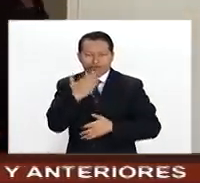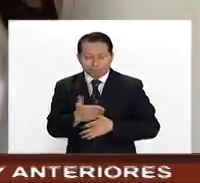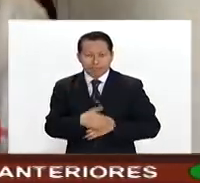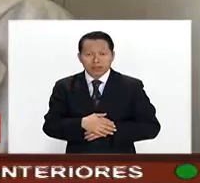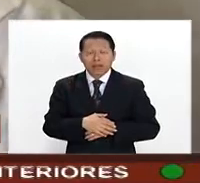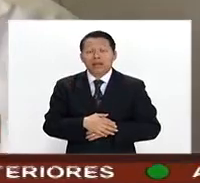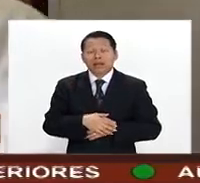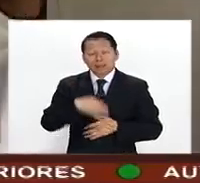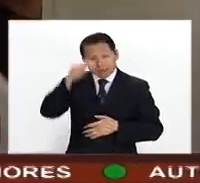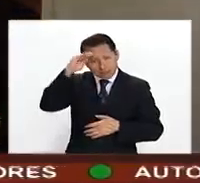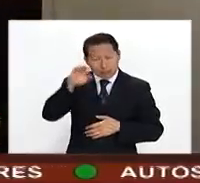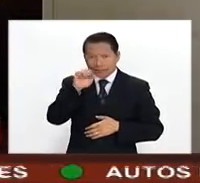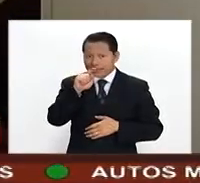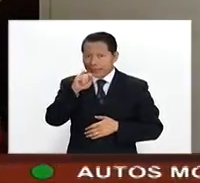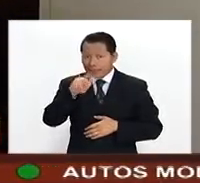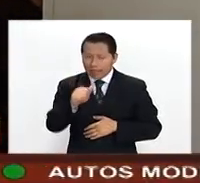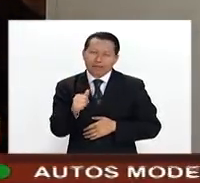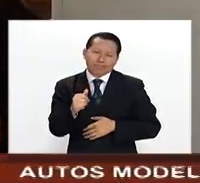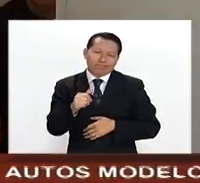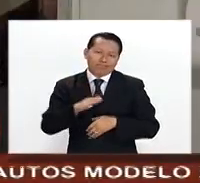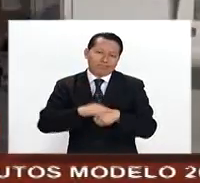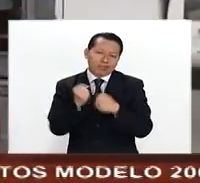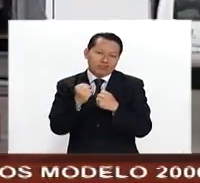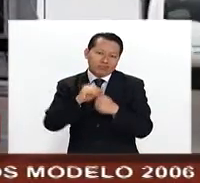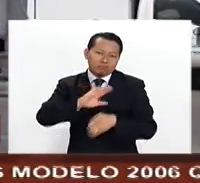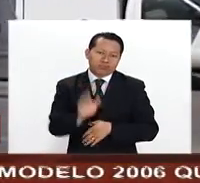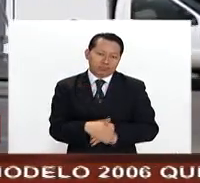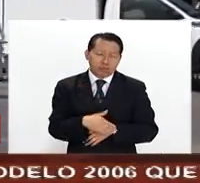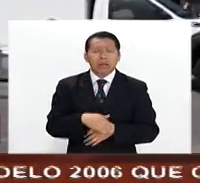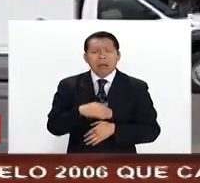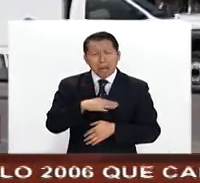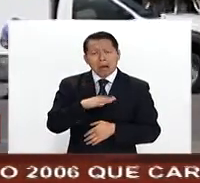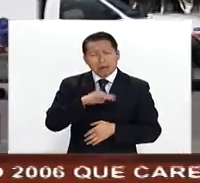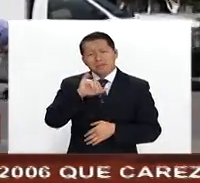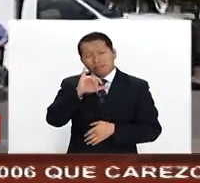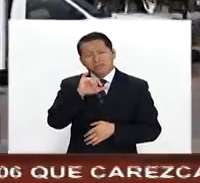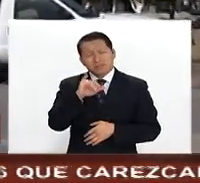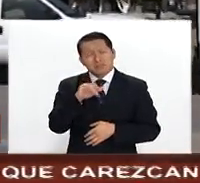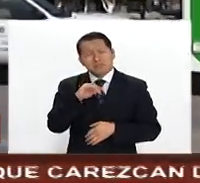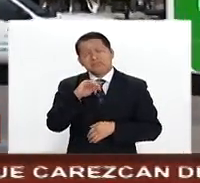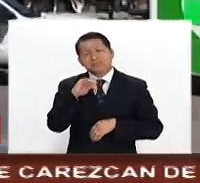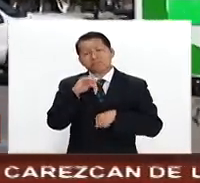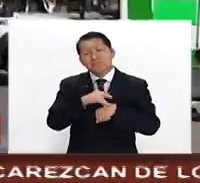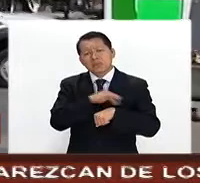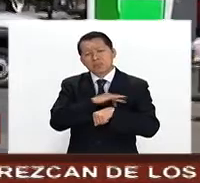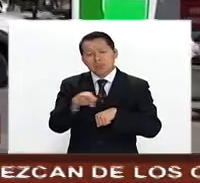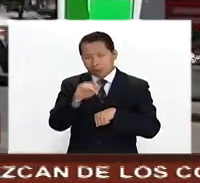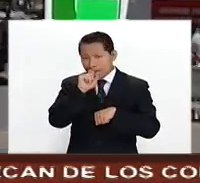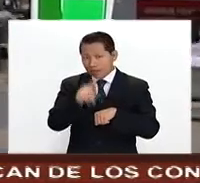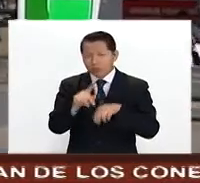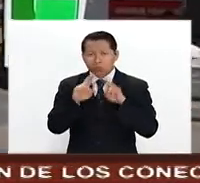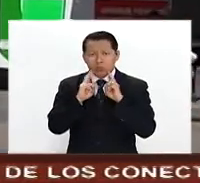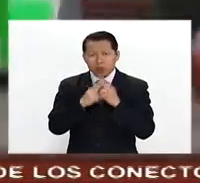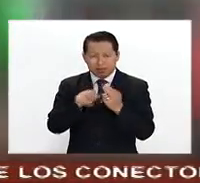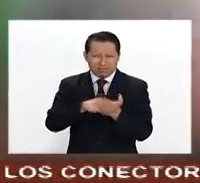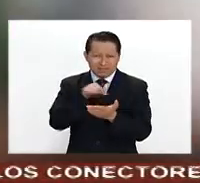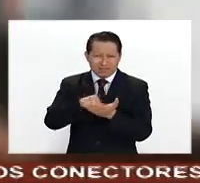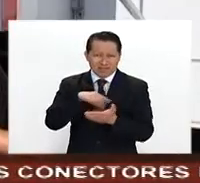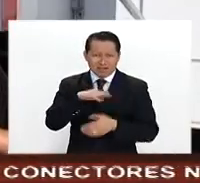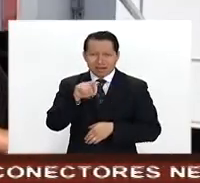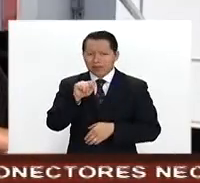señora Estela perdió a varios seres queridos. Decidió acercarse a una de las dos unidades instaladas en el centro de